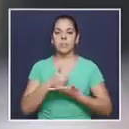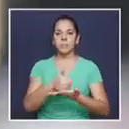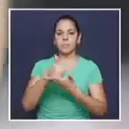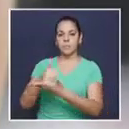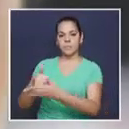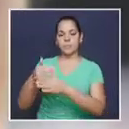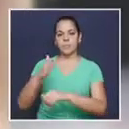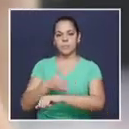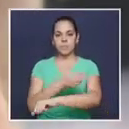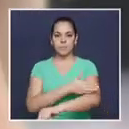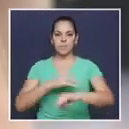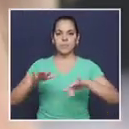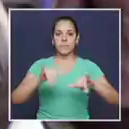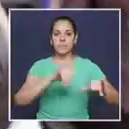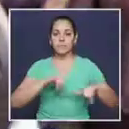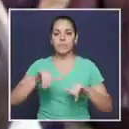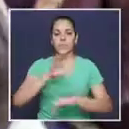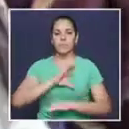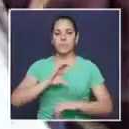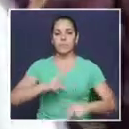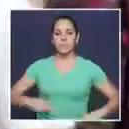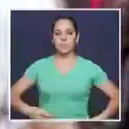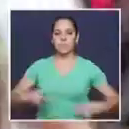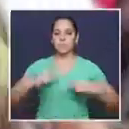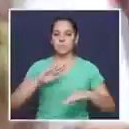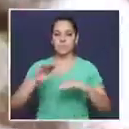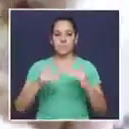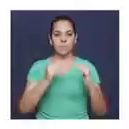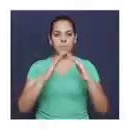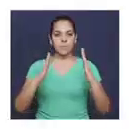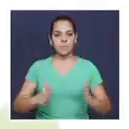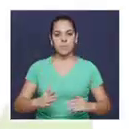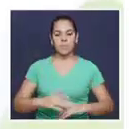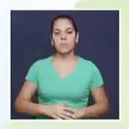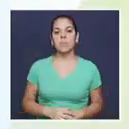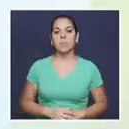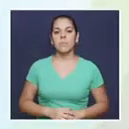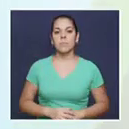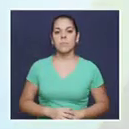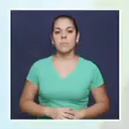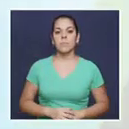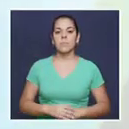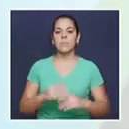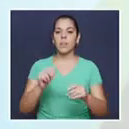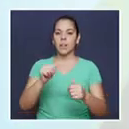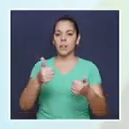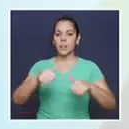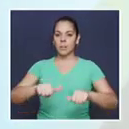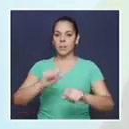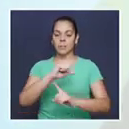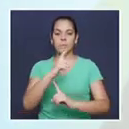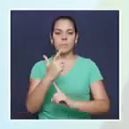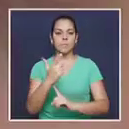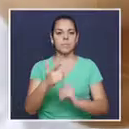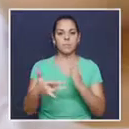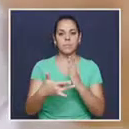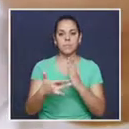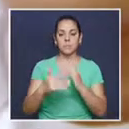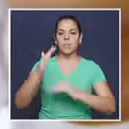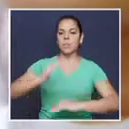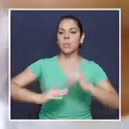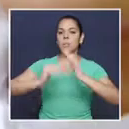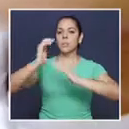por igual la calidad de vida de todos sus habitantes. Acuerdo